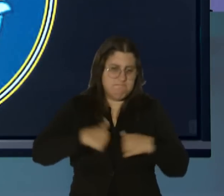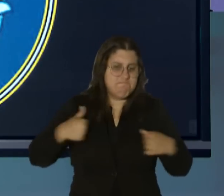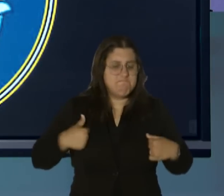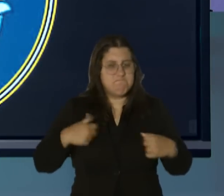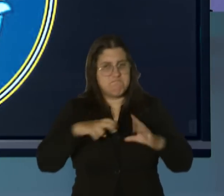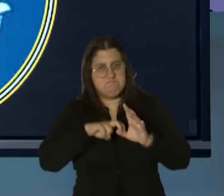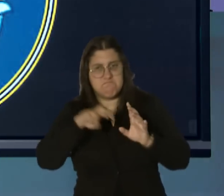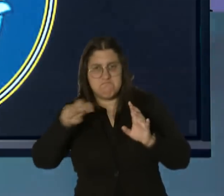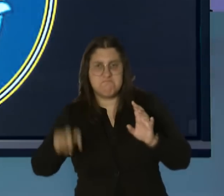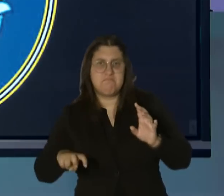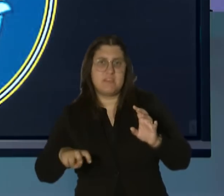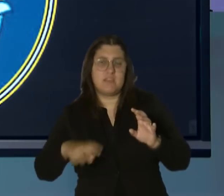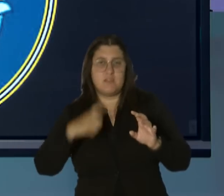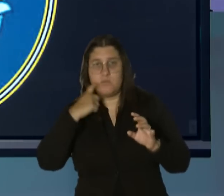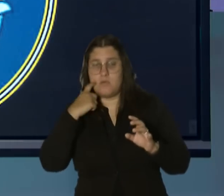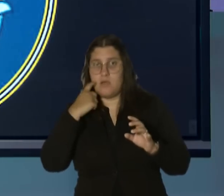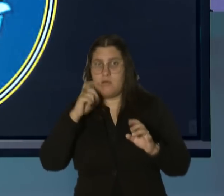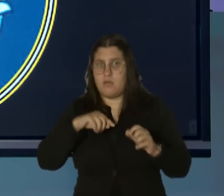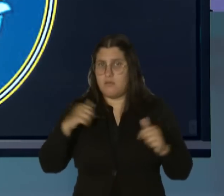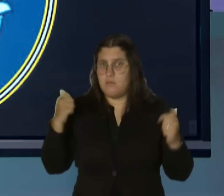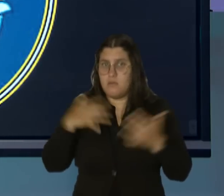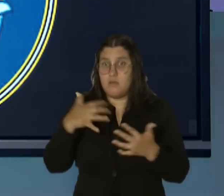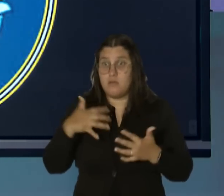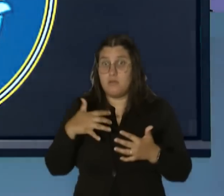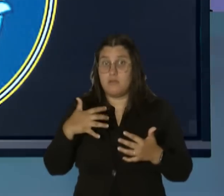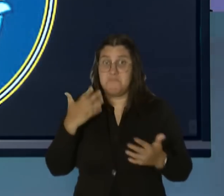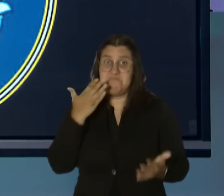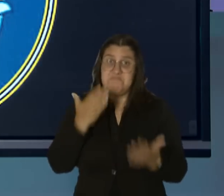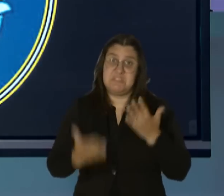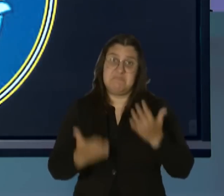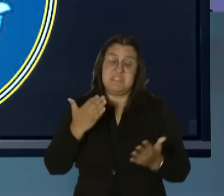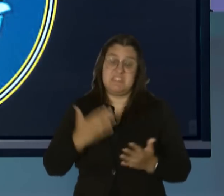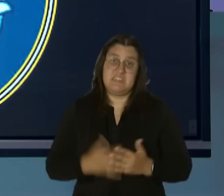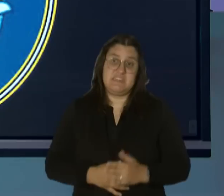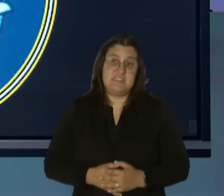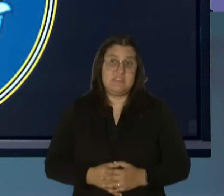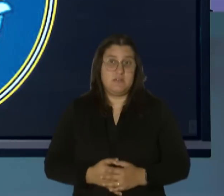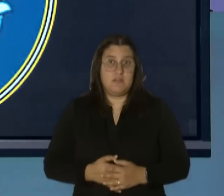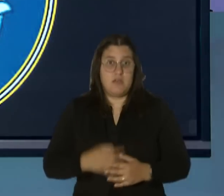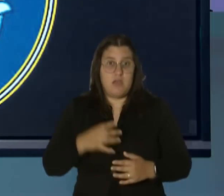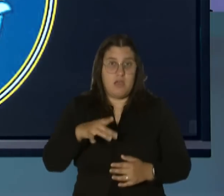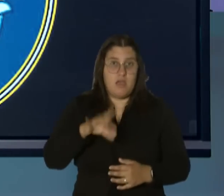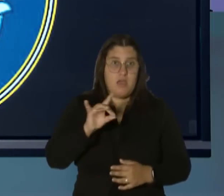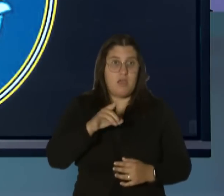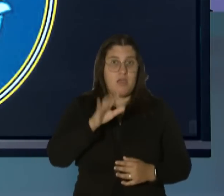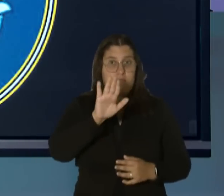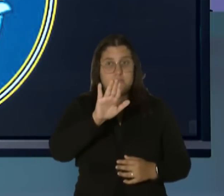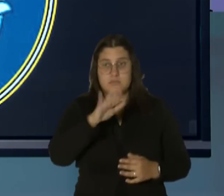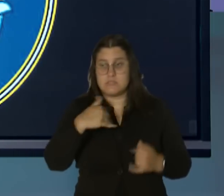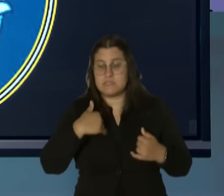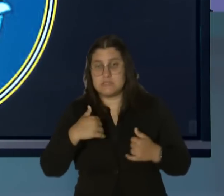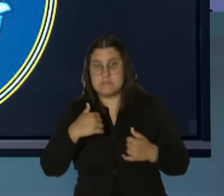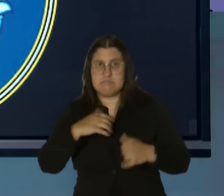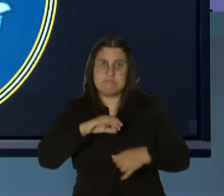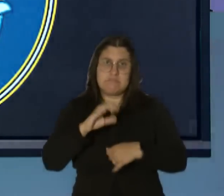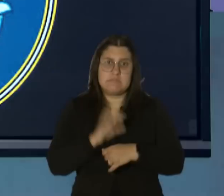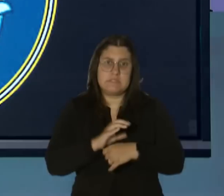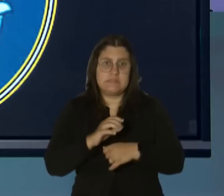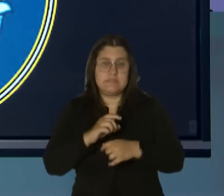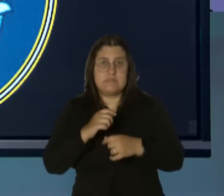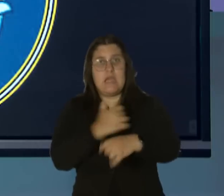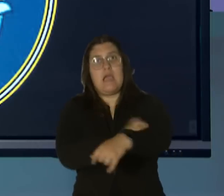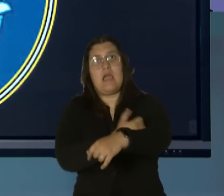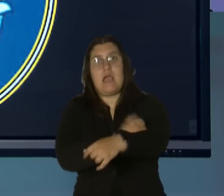cerrado? ¿Debe temer a esta persona a que si le encuentren en su poder algún tipo de sustancia o algo, porque pensaba